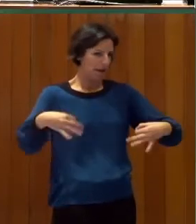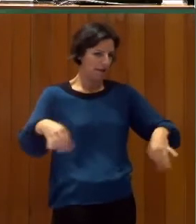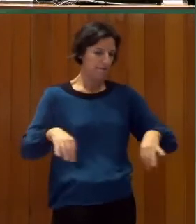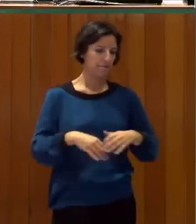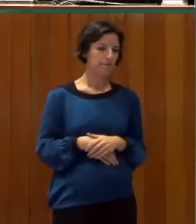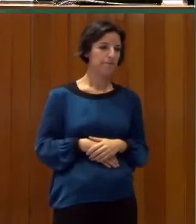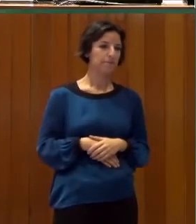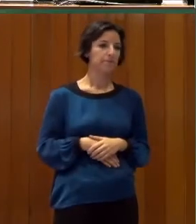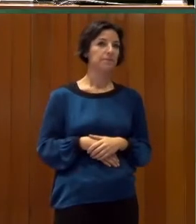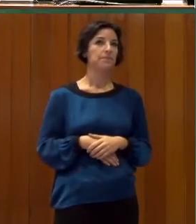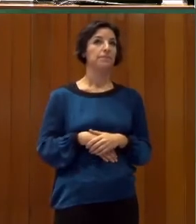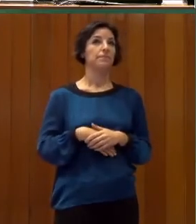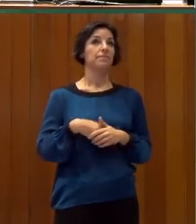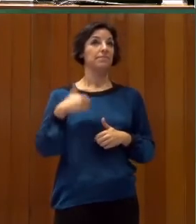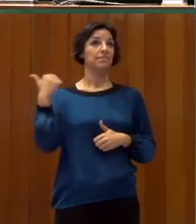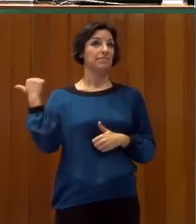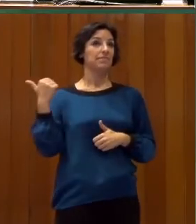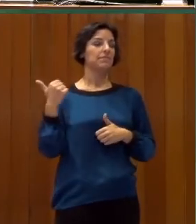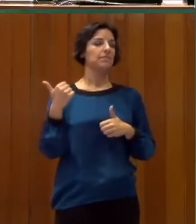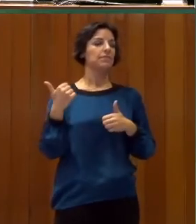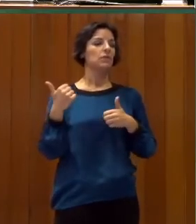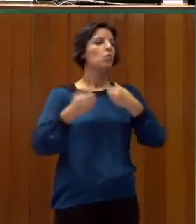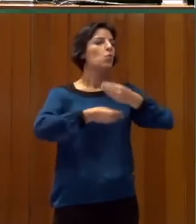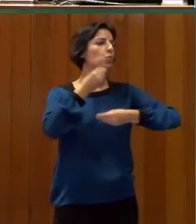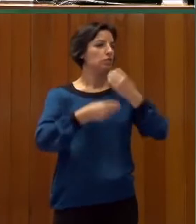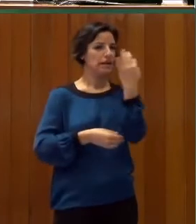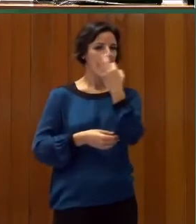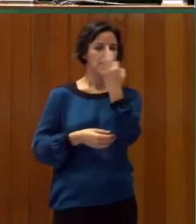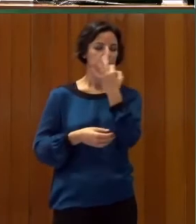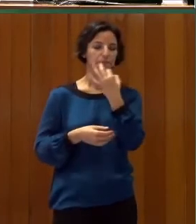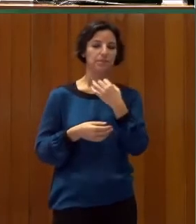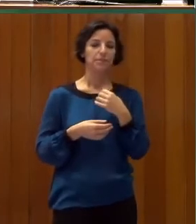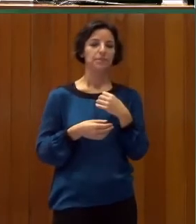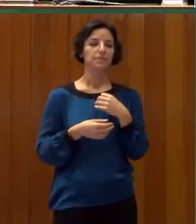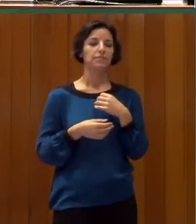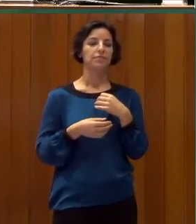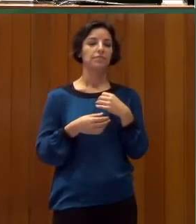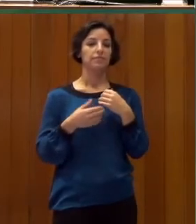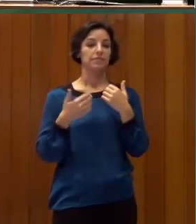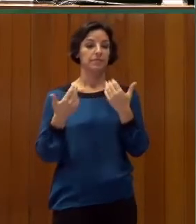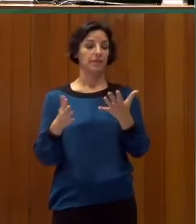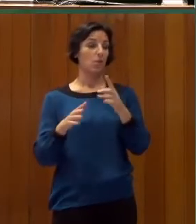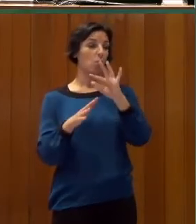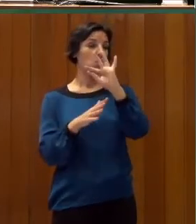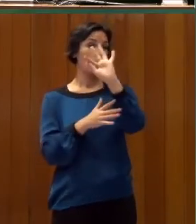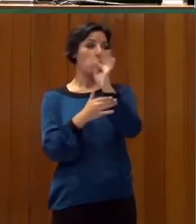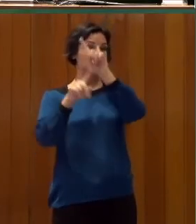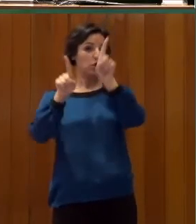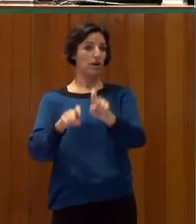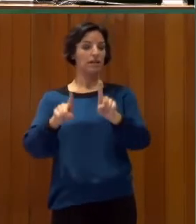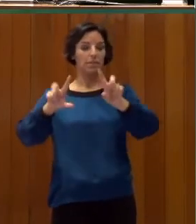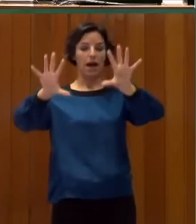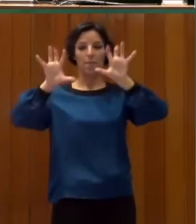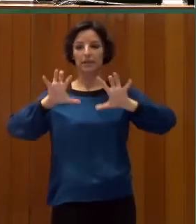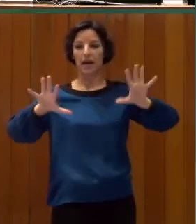Bien, pues los instrumentos de caracterización que utilizamos fueron, por un lado, el cuestionario sobre aprendizaje,